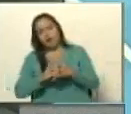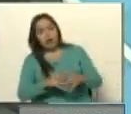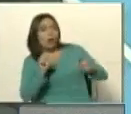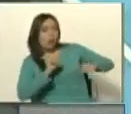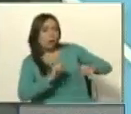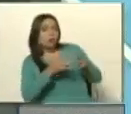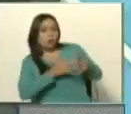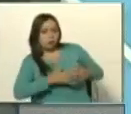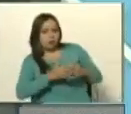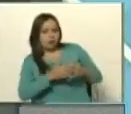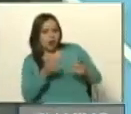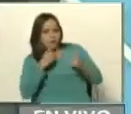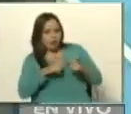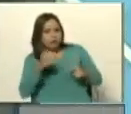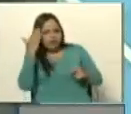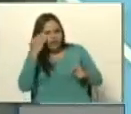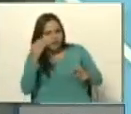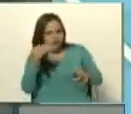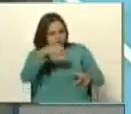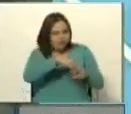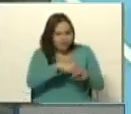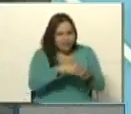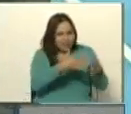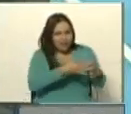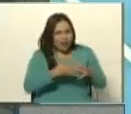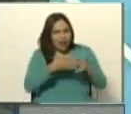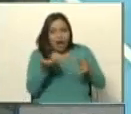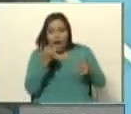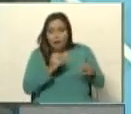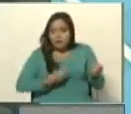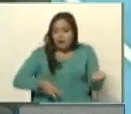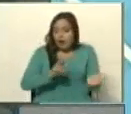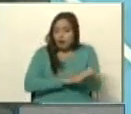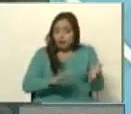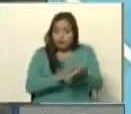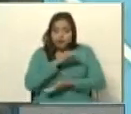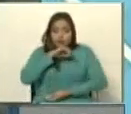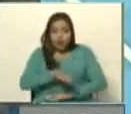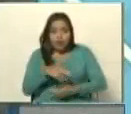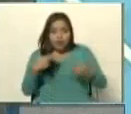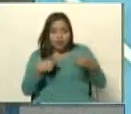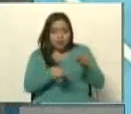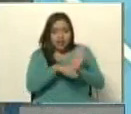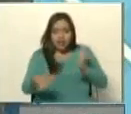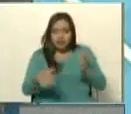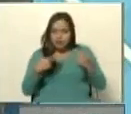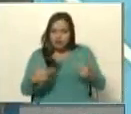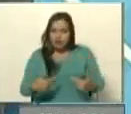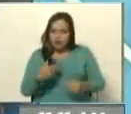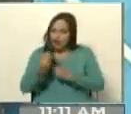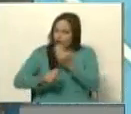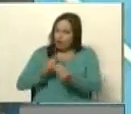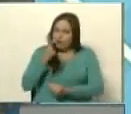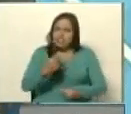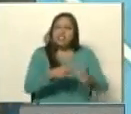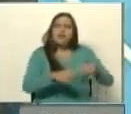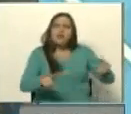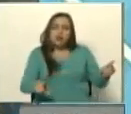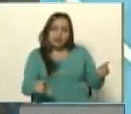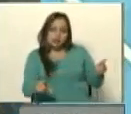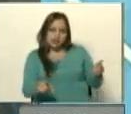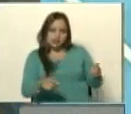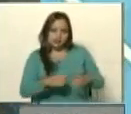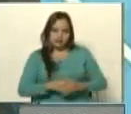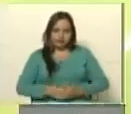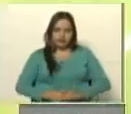interno y hacia afuera que tienen el peor récord posible de la historia. ¿Cómo nos pueden hablar nosotros de democracia, no? Ayer,